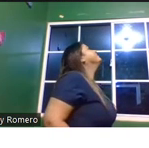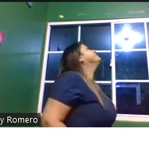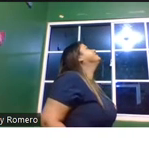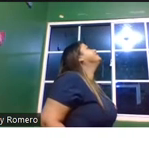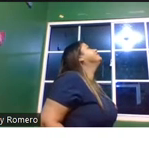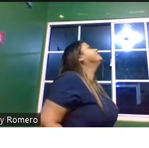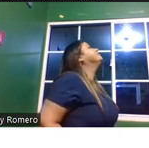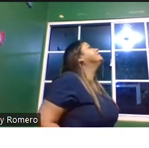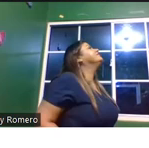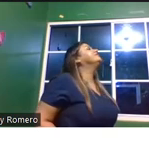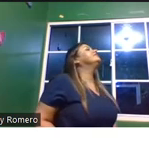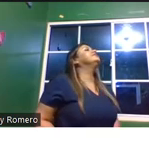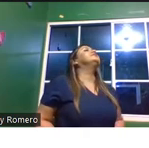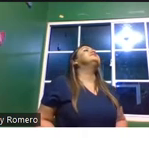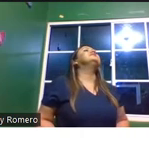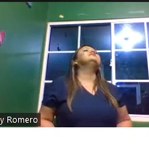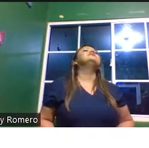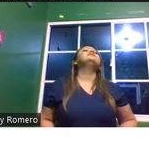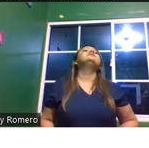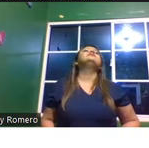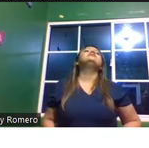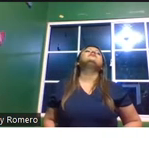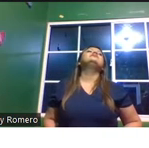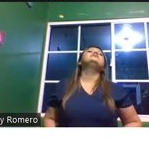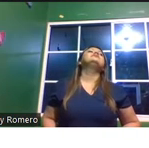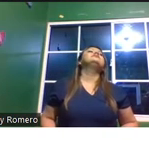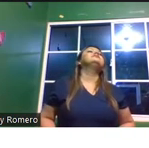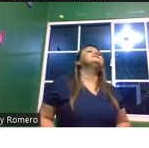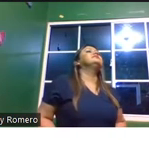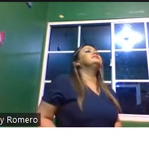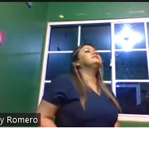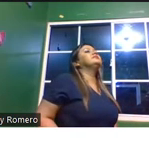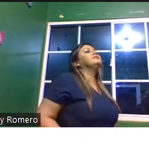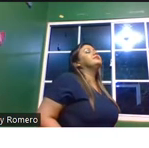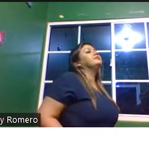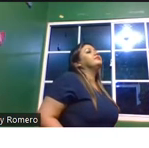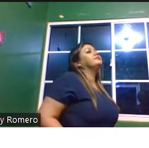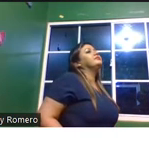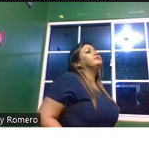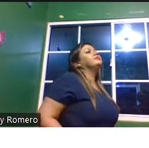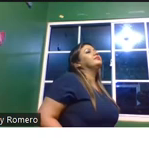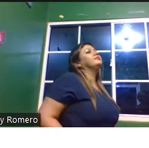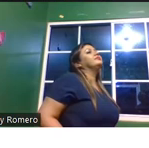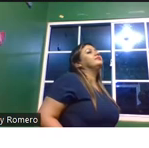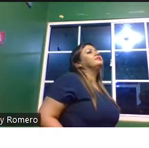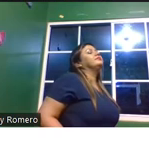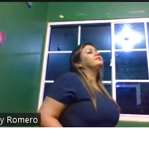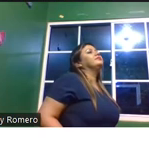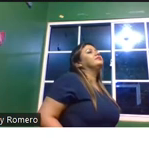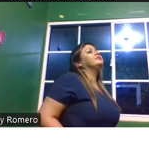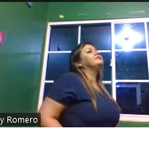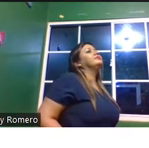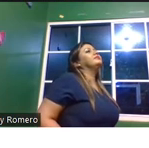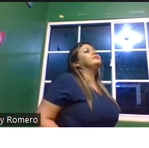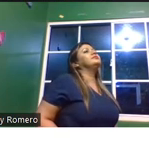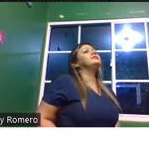Eso es inimaginable. Lo que en este caso, las acciones directas que debemos medir, no solo es por un acto, en